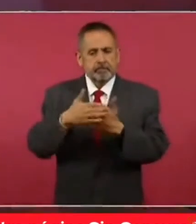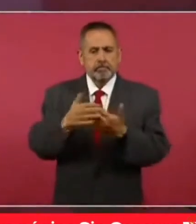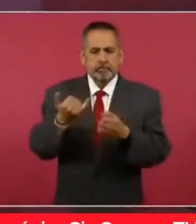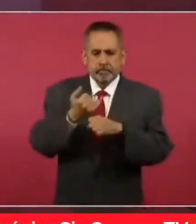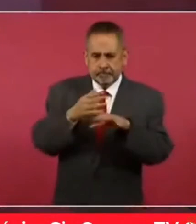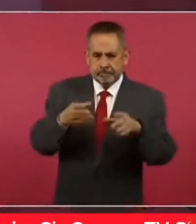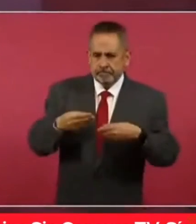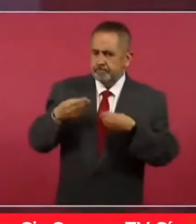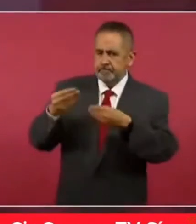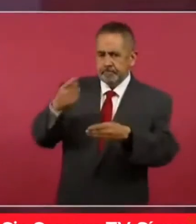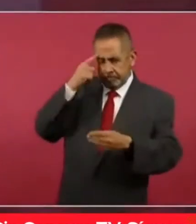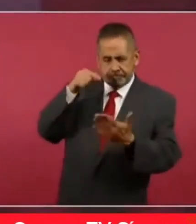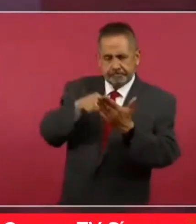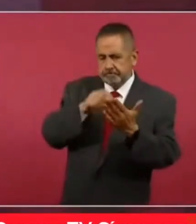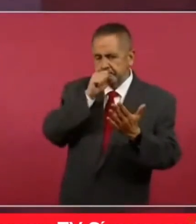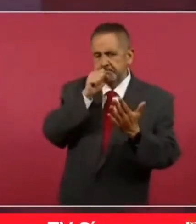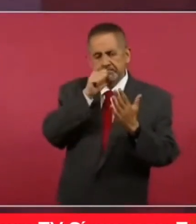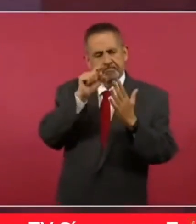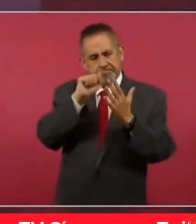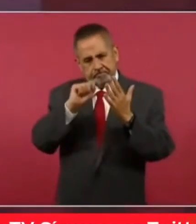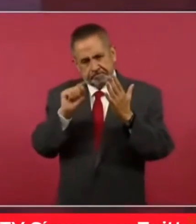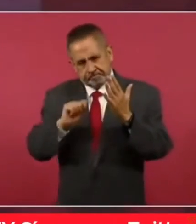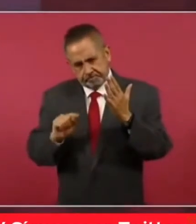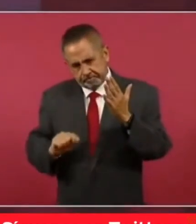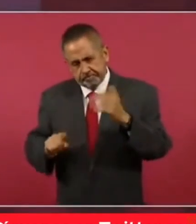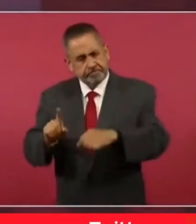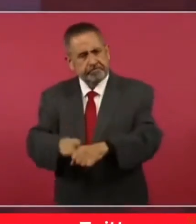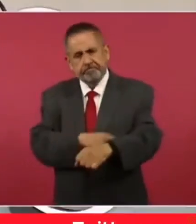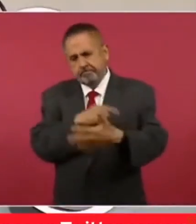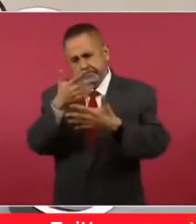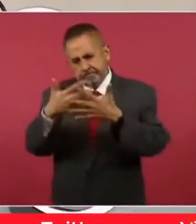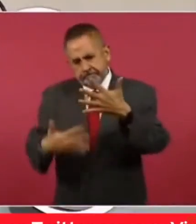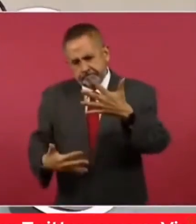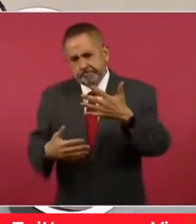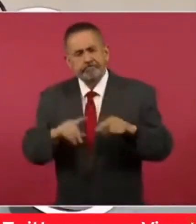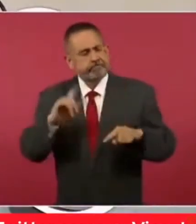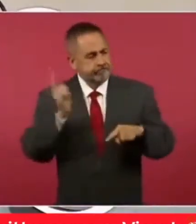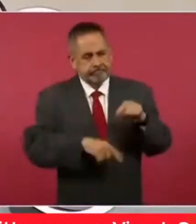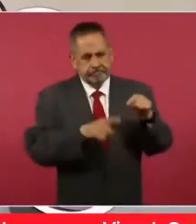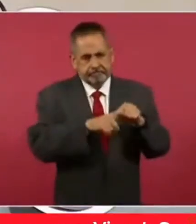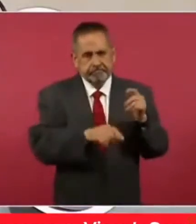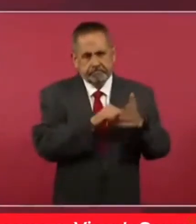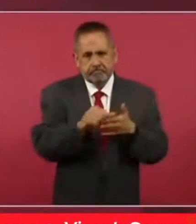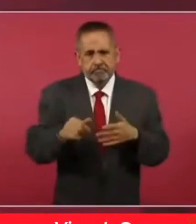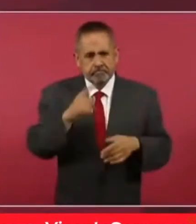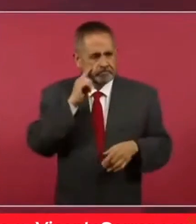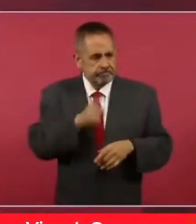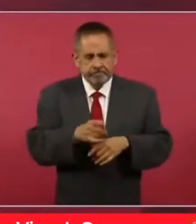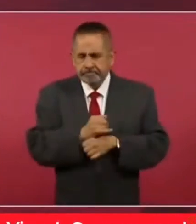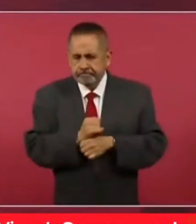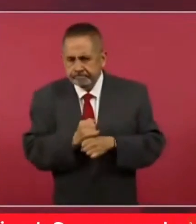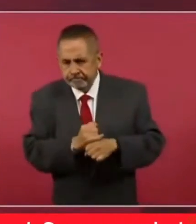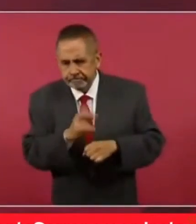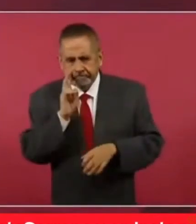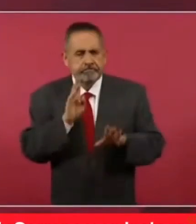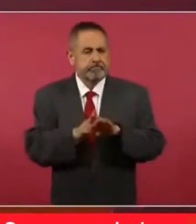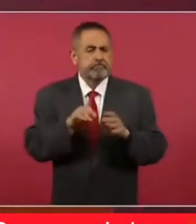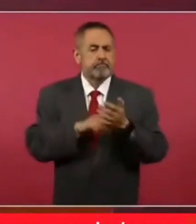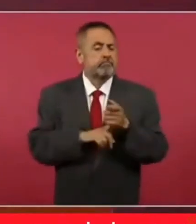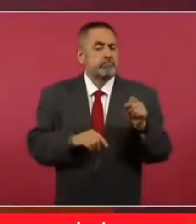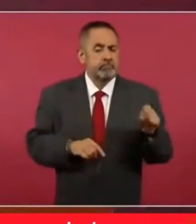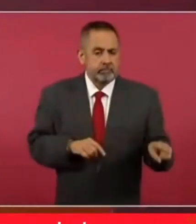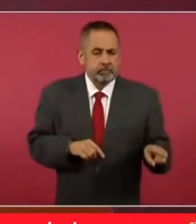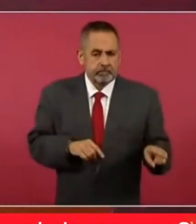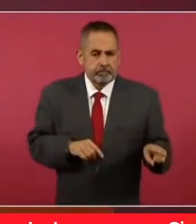presentar al presidente, pues ahí viene una larga lista que actualmente ya están bajo investigación